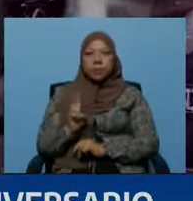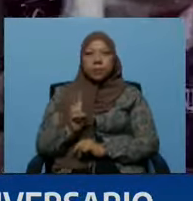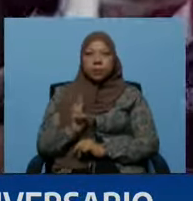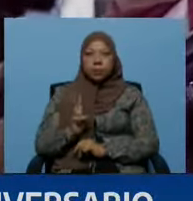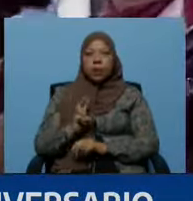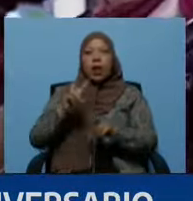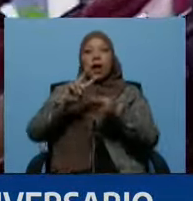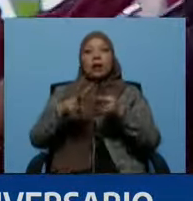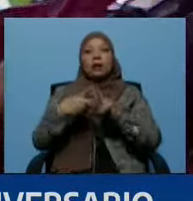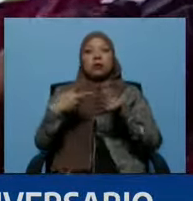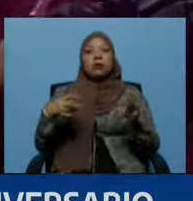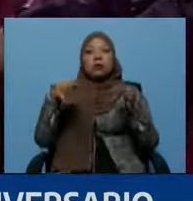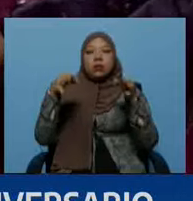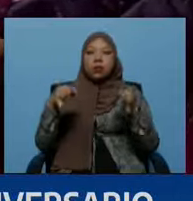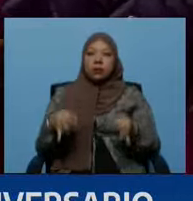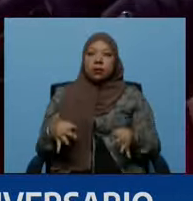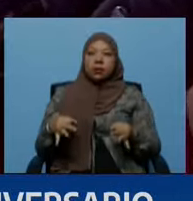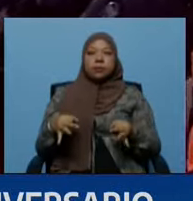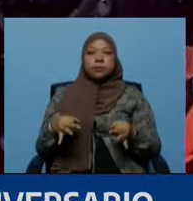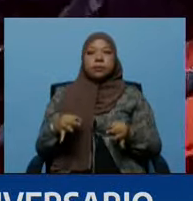a la paz, a la seguridad.